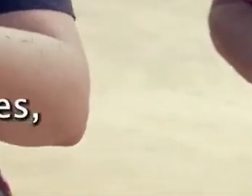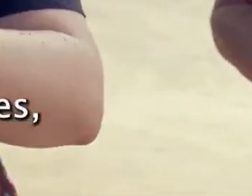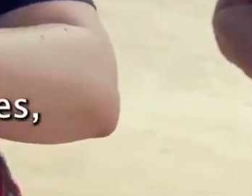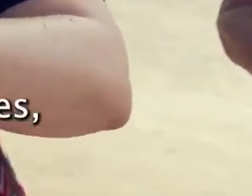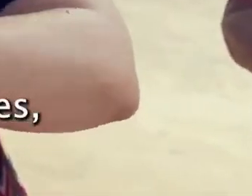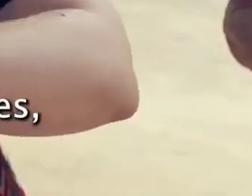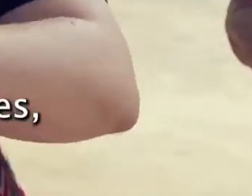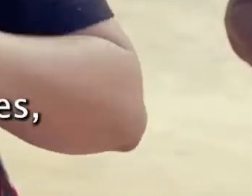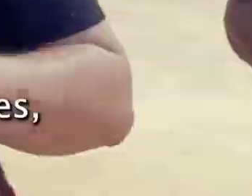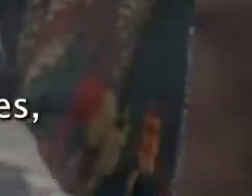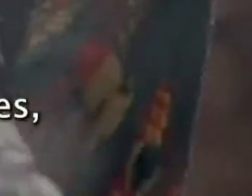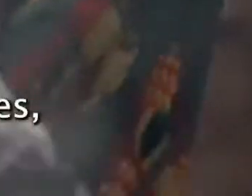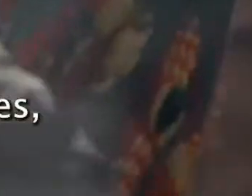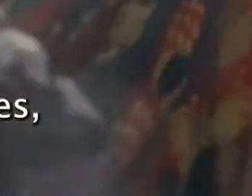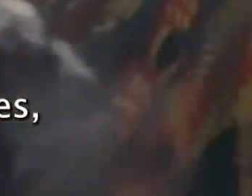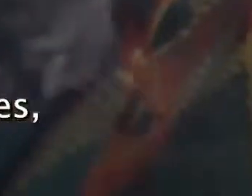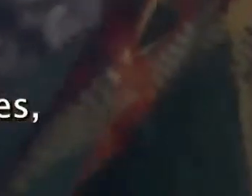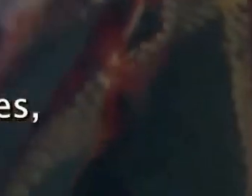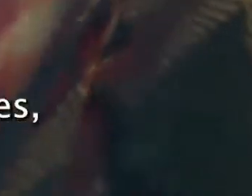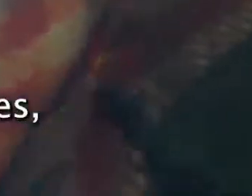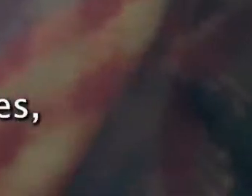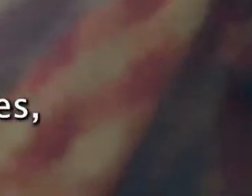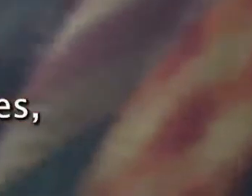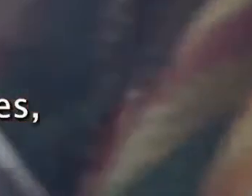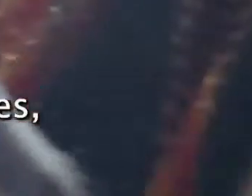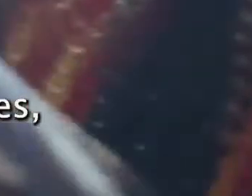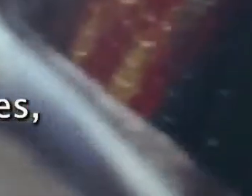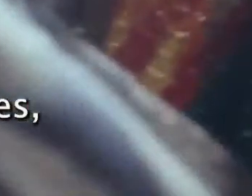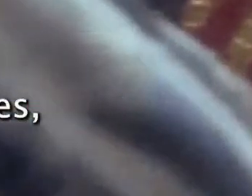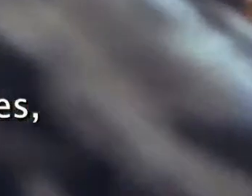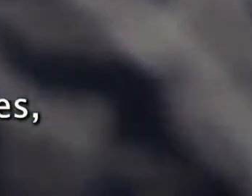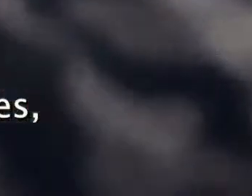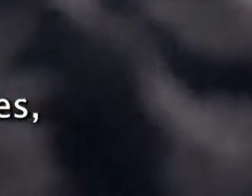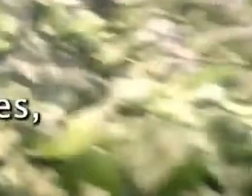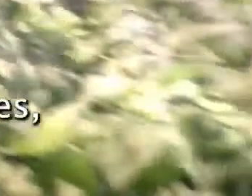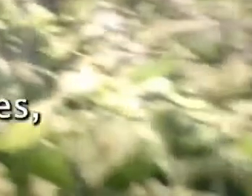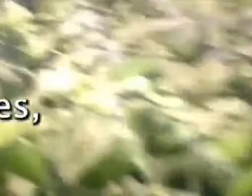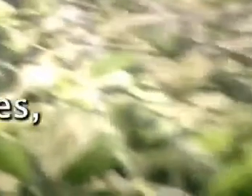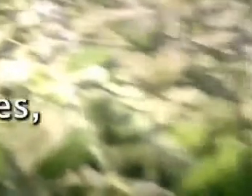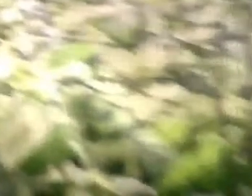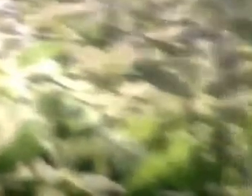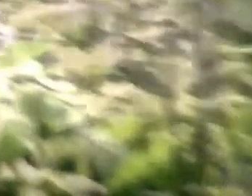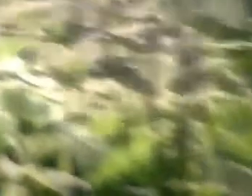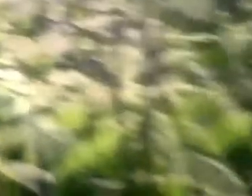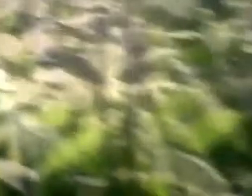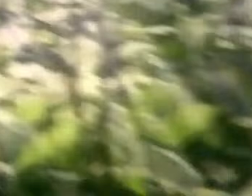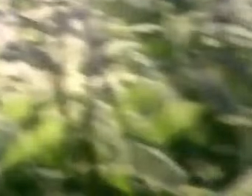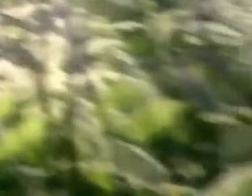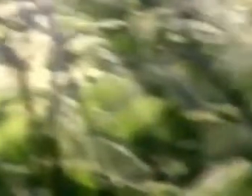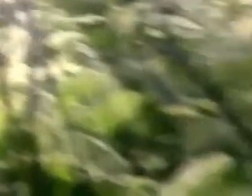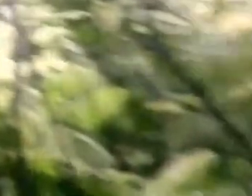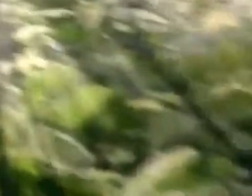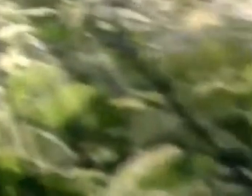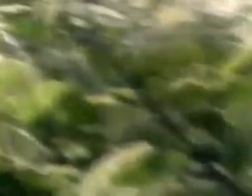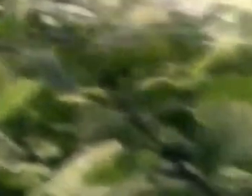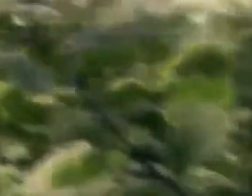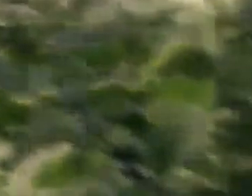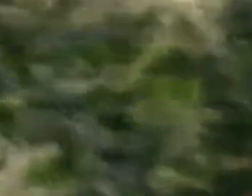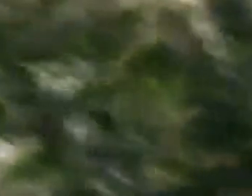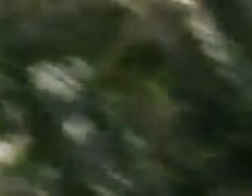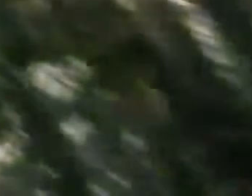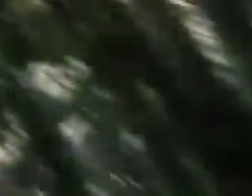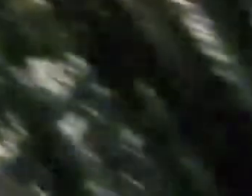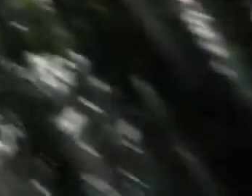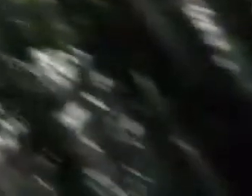Fundamental las plantas en este oficio, en sus saberes, porque todo es a base de plantas. Los mismos espíritus le dicen a